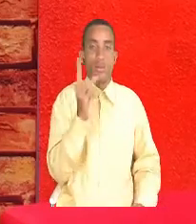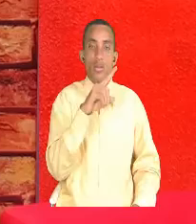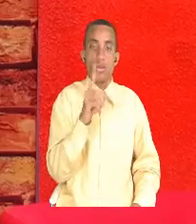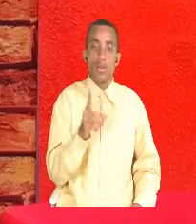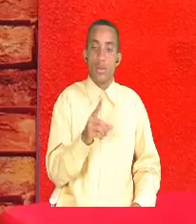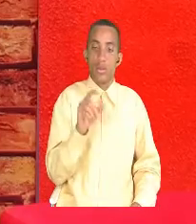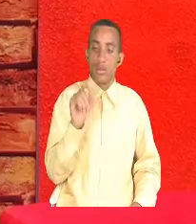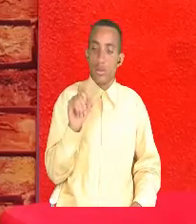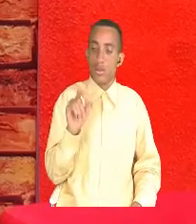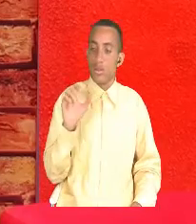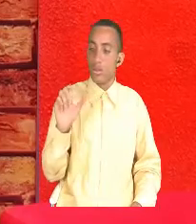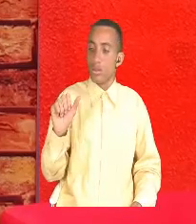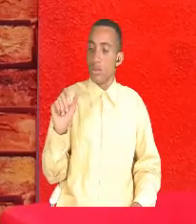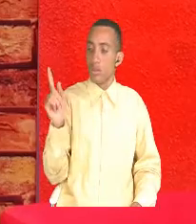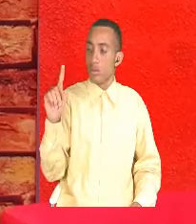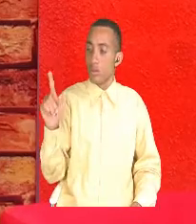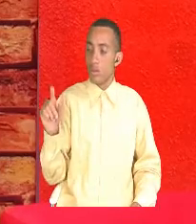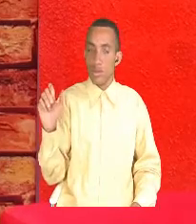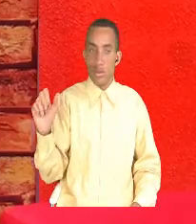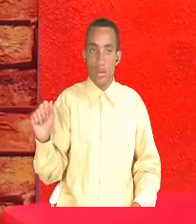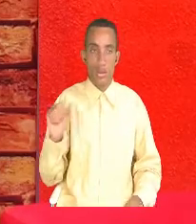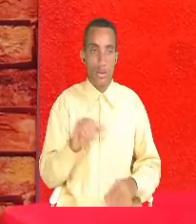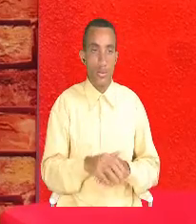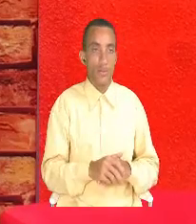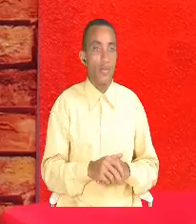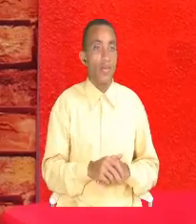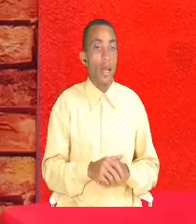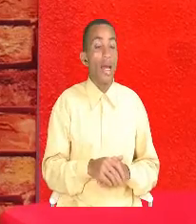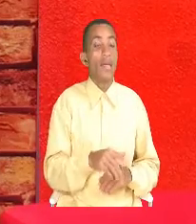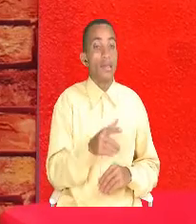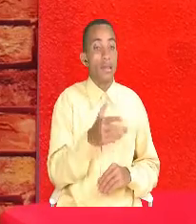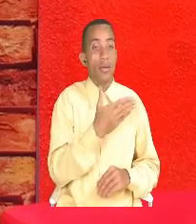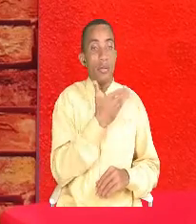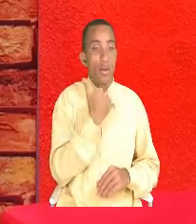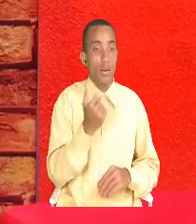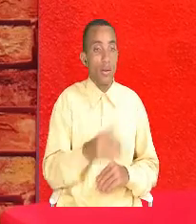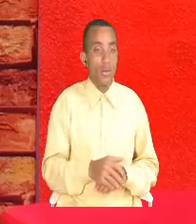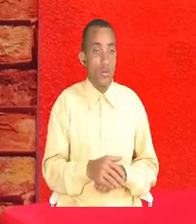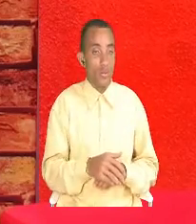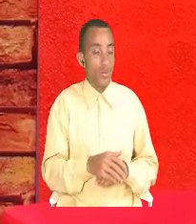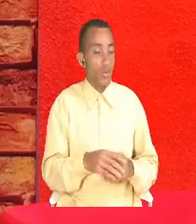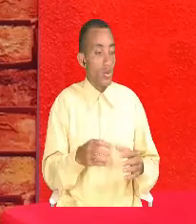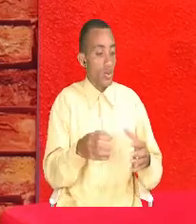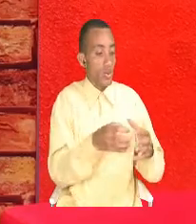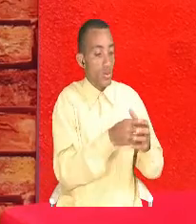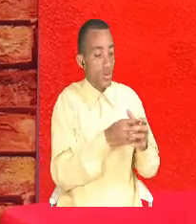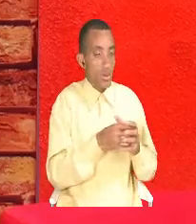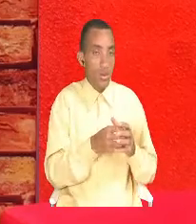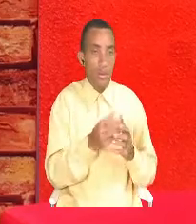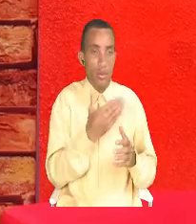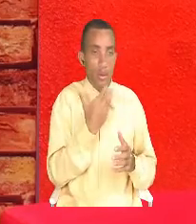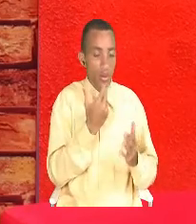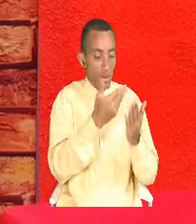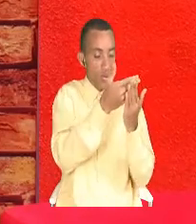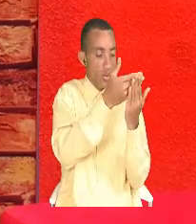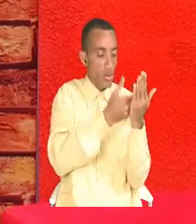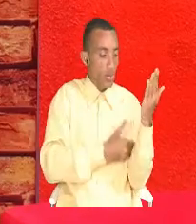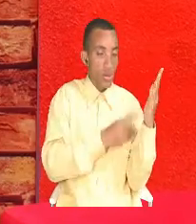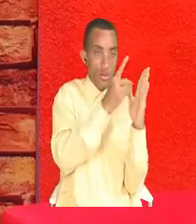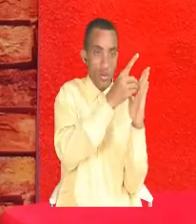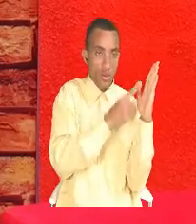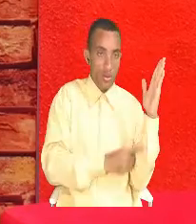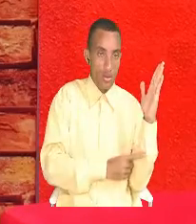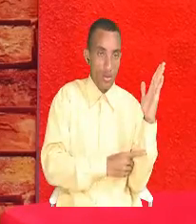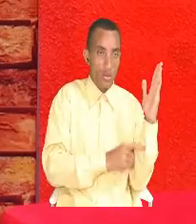Sociedad Simplificada por Acciones. Este tipo de sociedades se constituyen mediante un documento privado. Si son